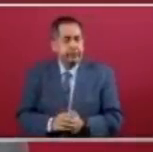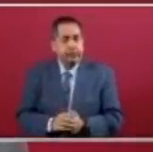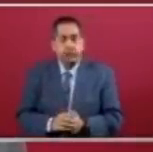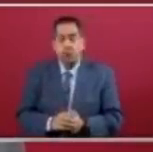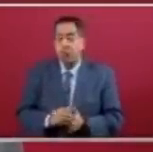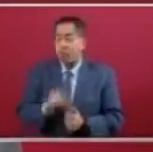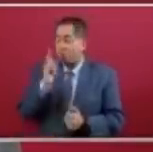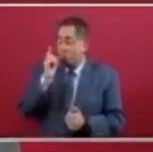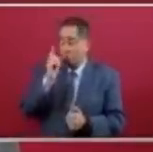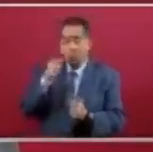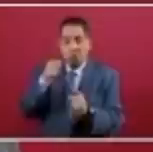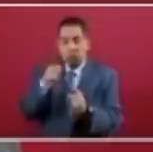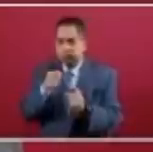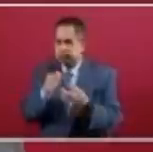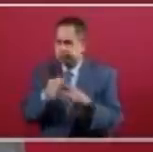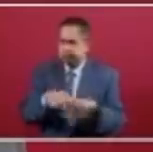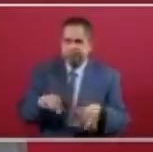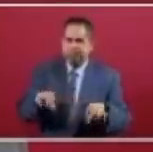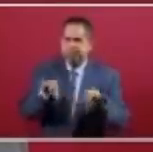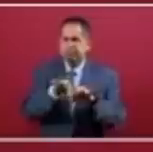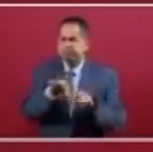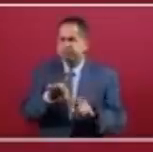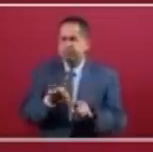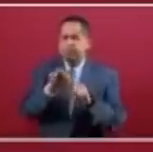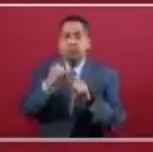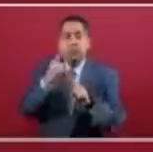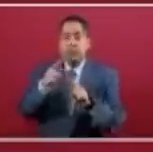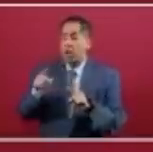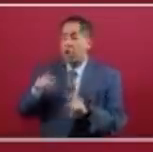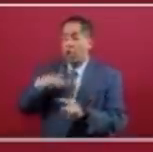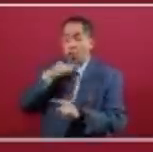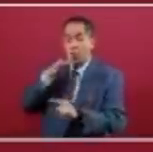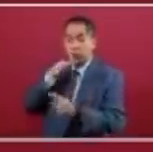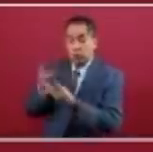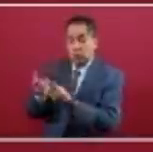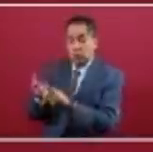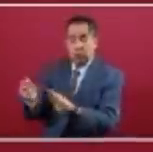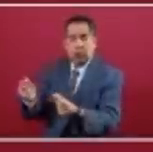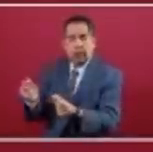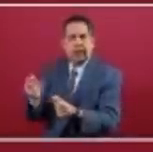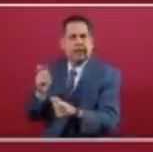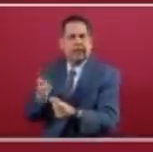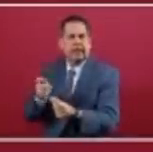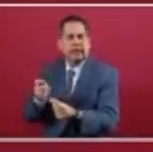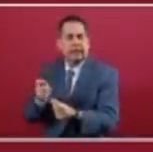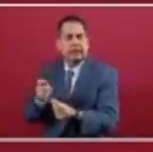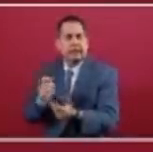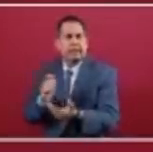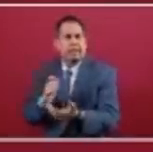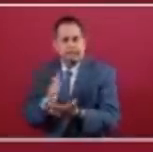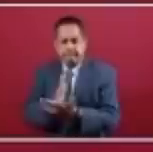elemento fundamental para acabar con la corrupción es separar